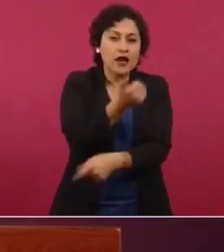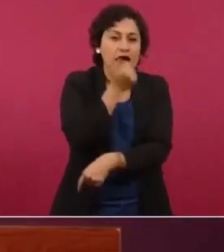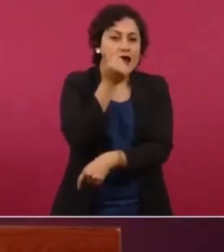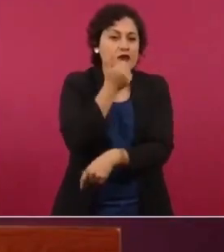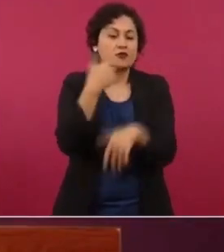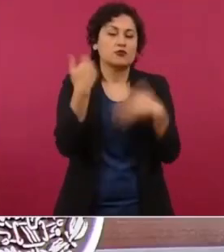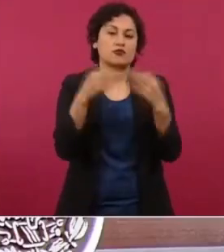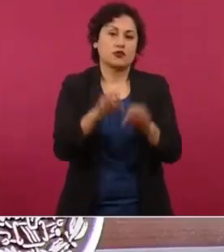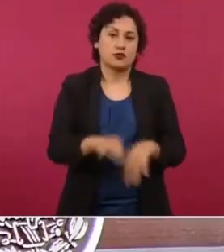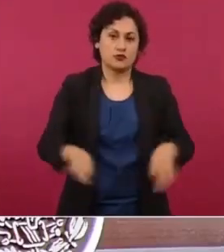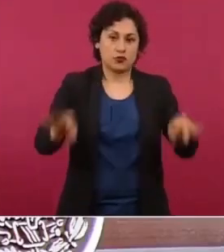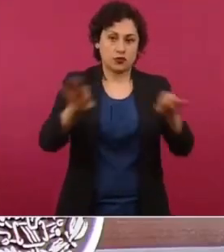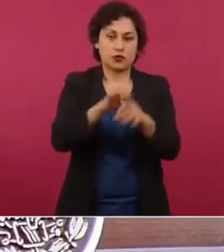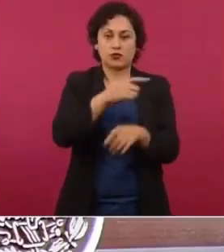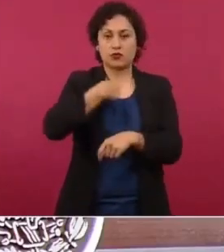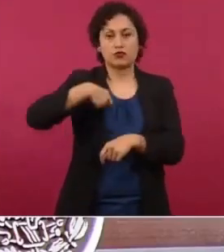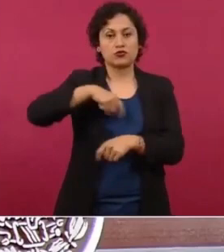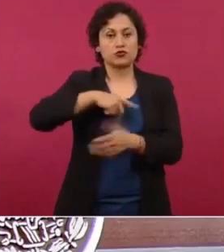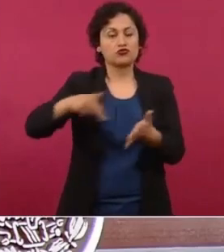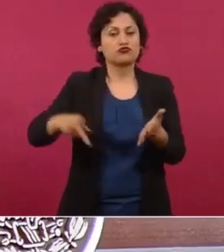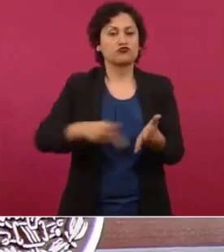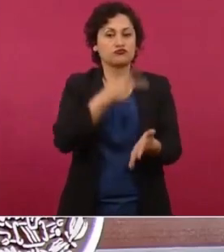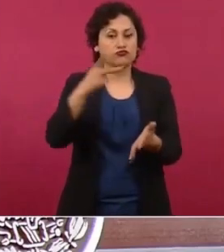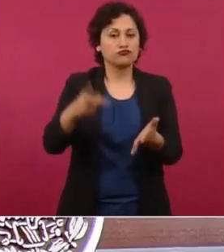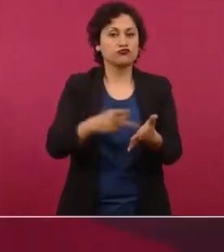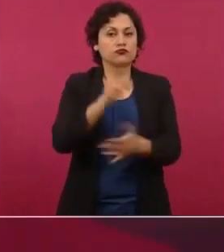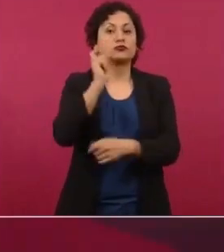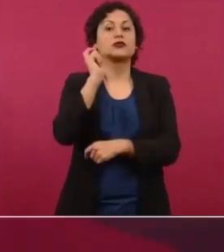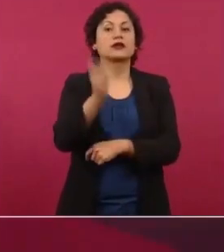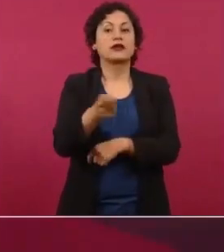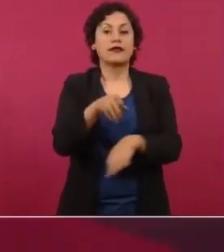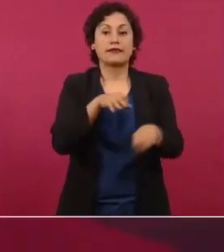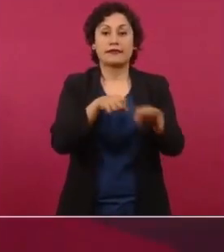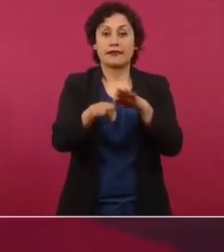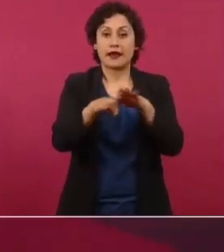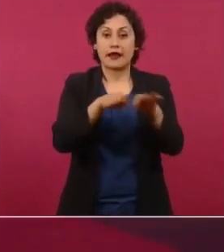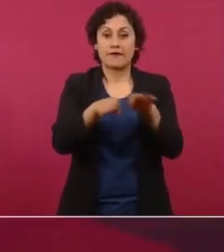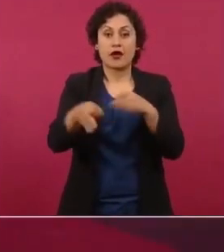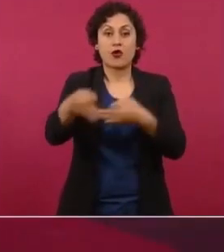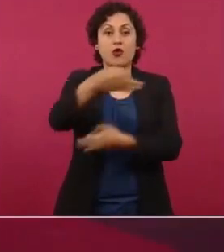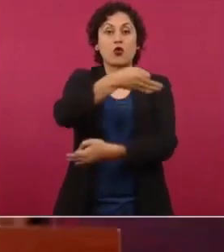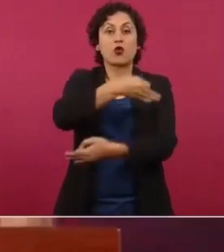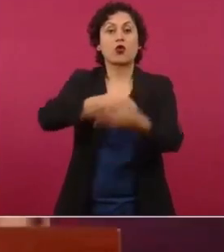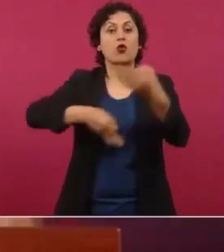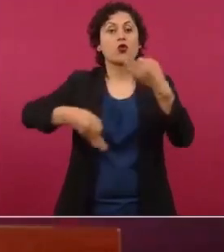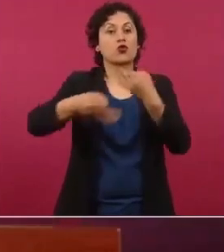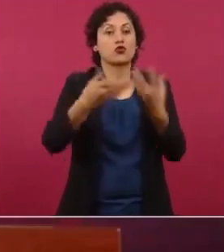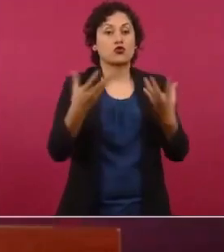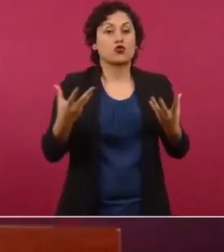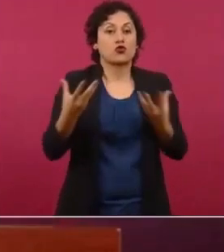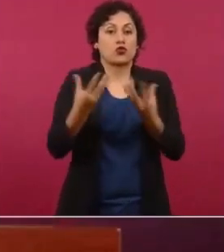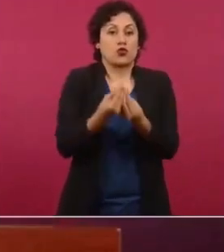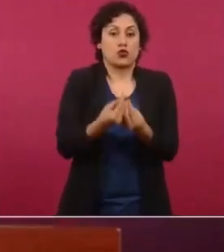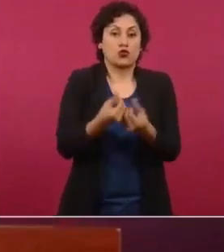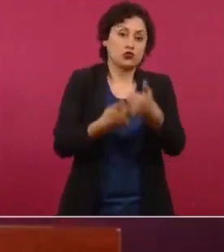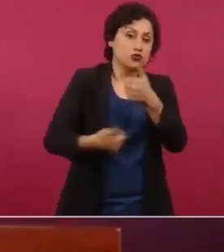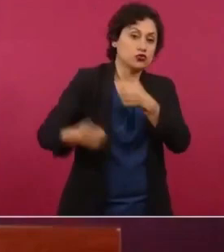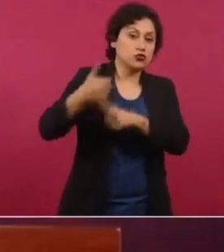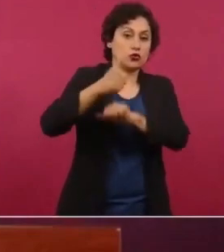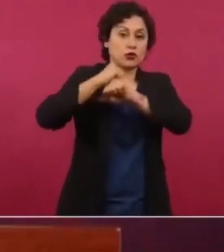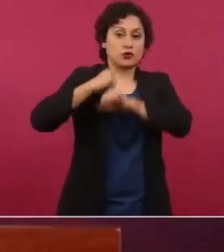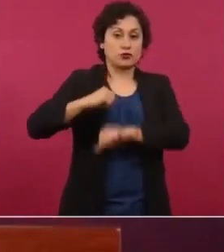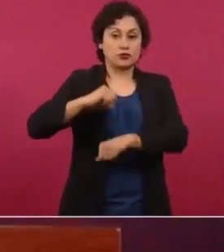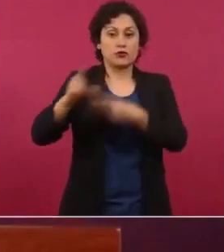nosotros decimos y lo insistimos mucho y es que es un trabajo entre todos, es de las autoridades, de los